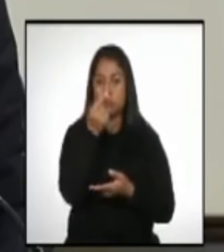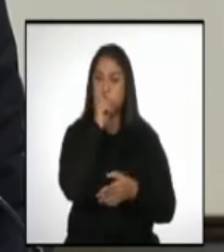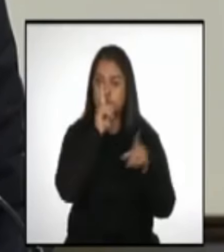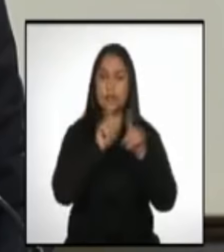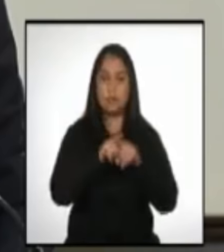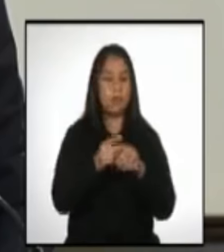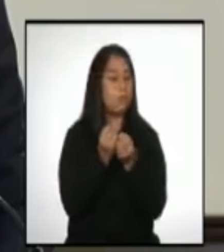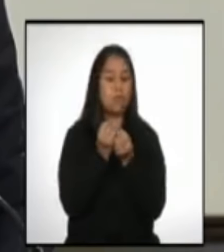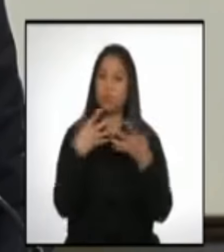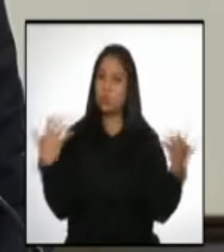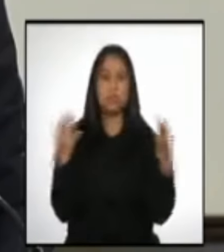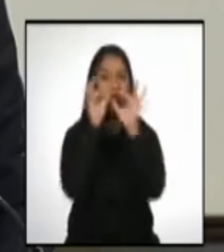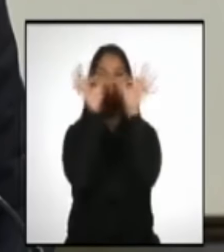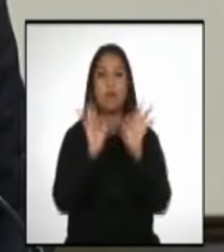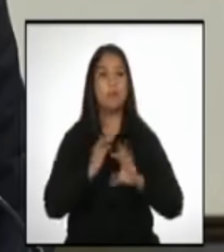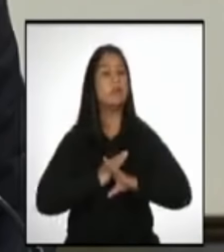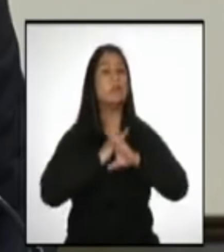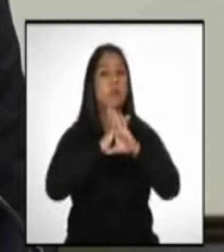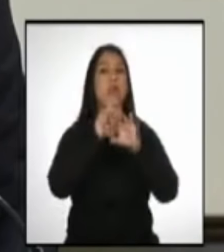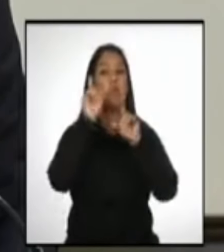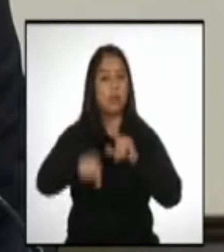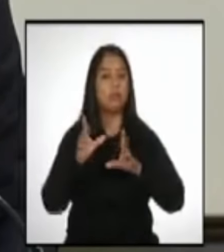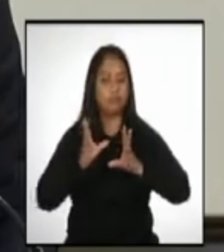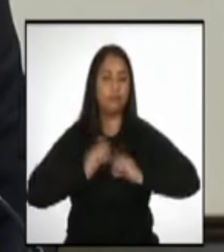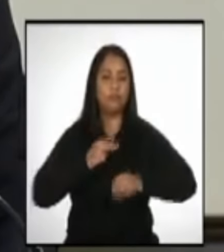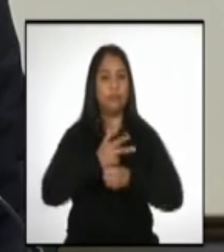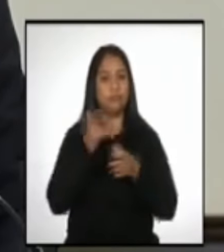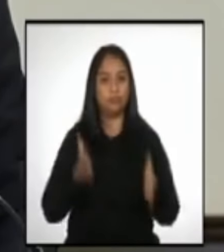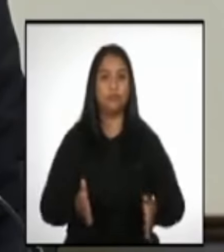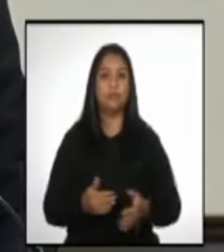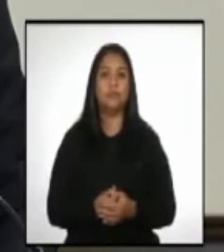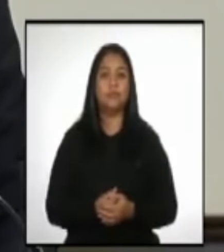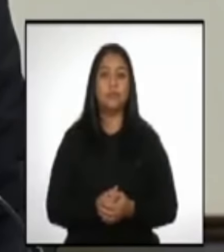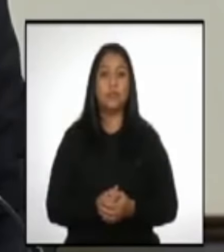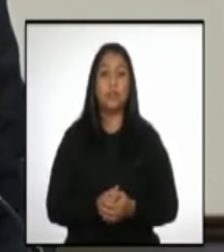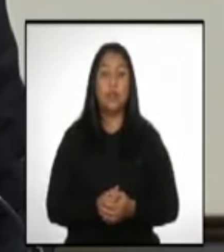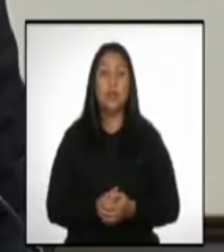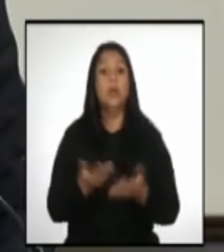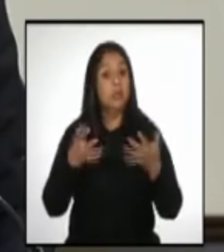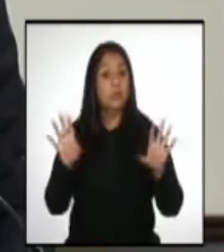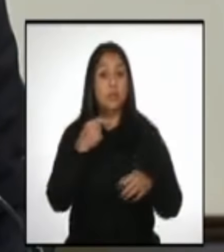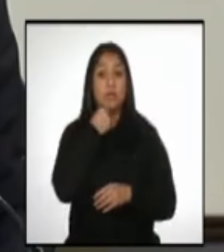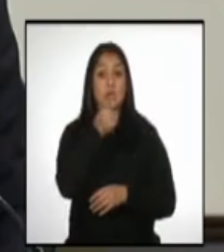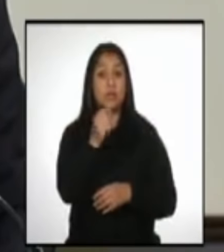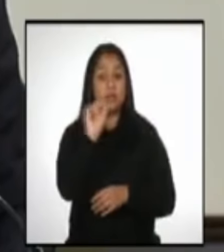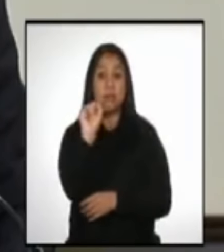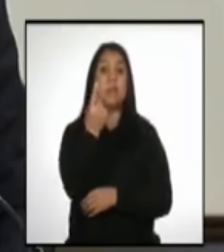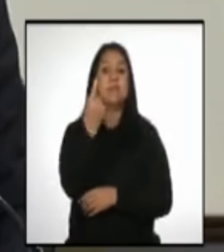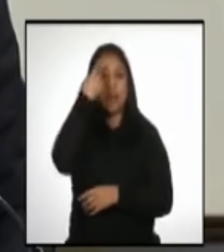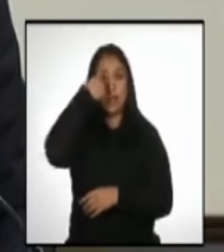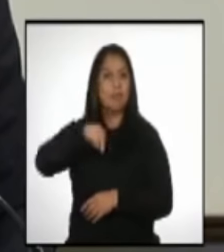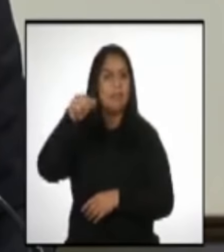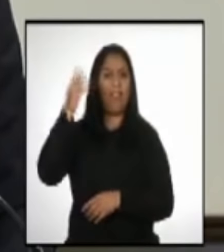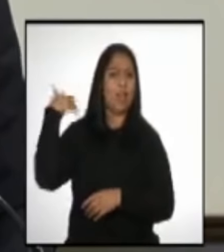medidas de prevención que tenemos que tomar los guatemaltecos. Como les dijimos desde el primer día, no es momento